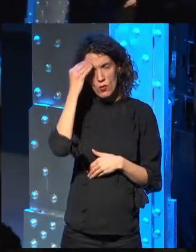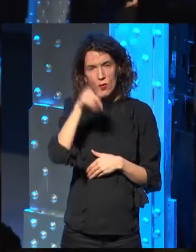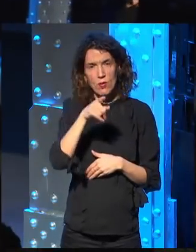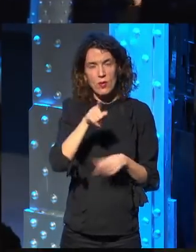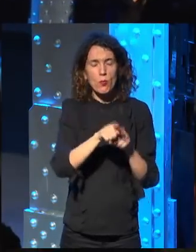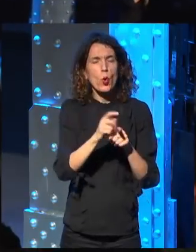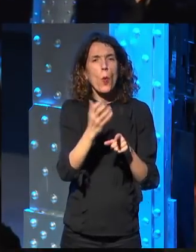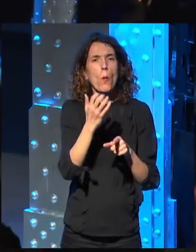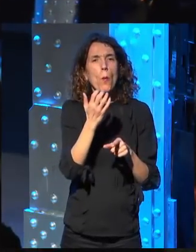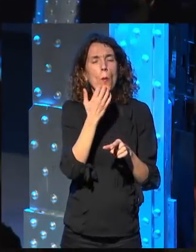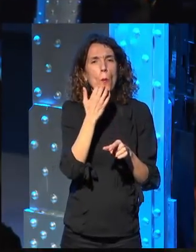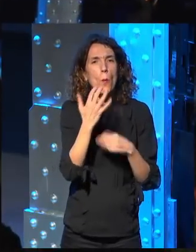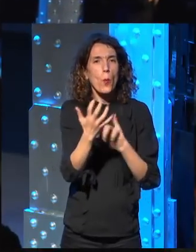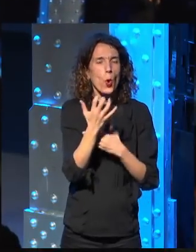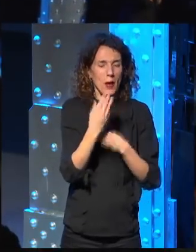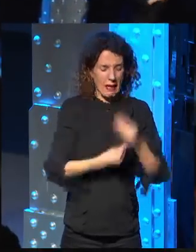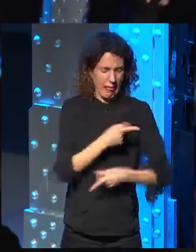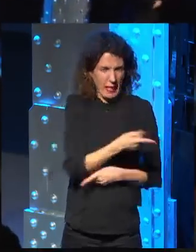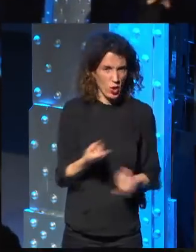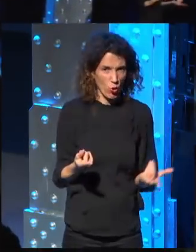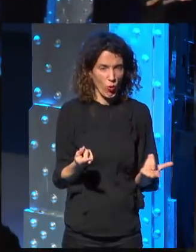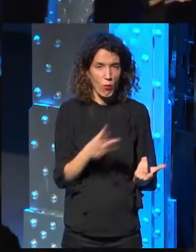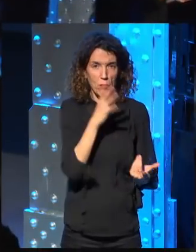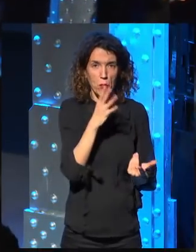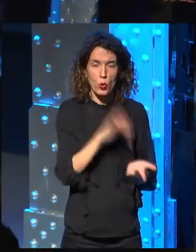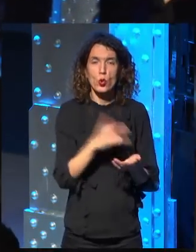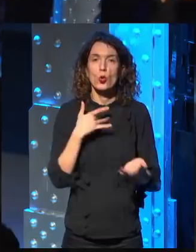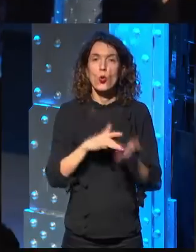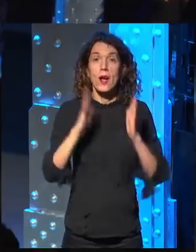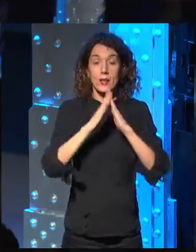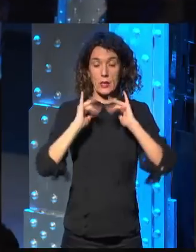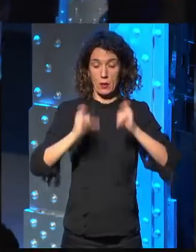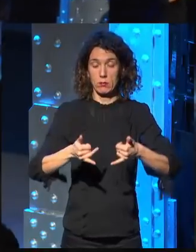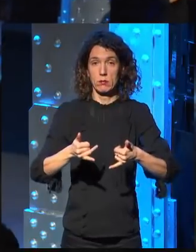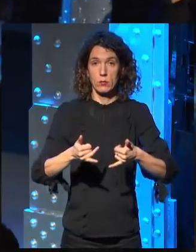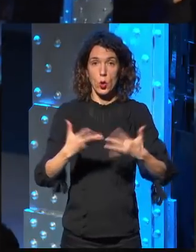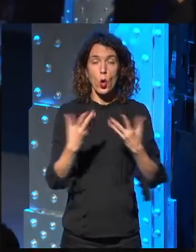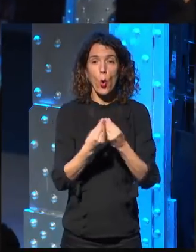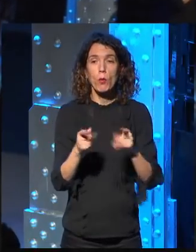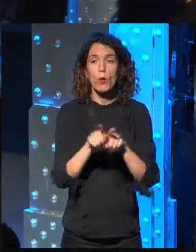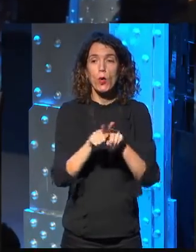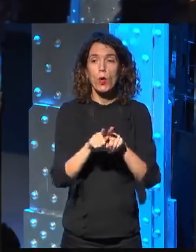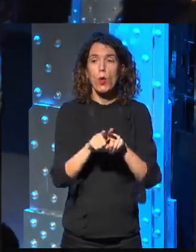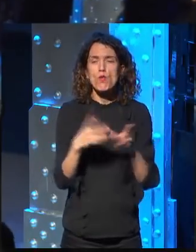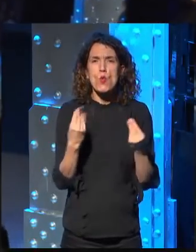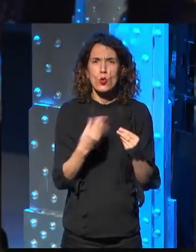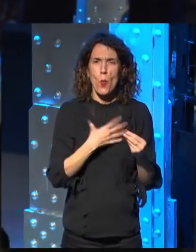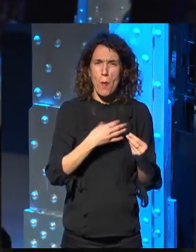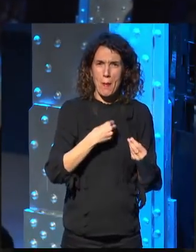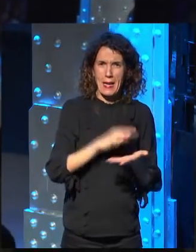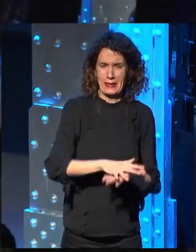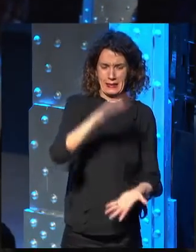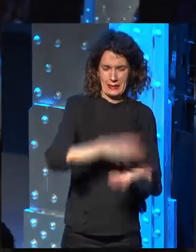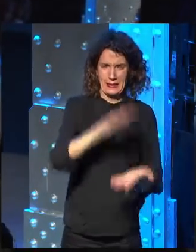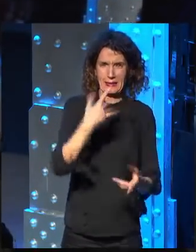hasta bromas, ¿no? Decían, ¿pero este qué está haciendo, no? Porque yo llegaba a casa con un montón de papelillos,